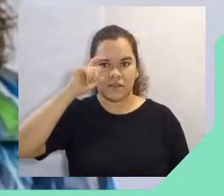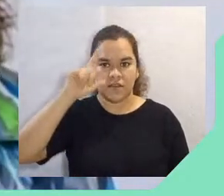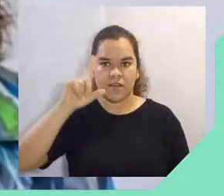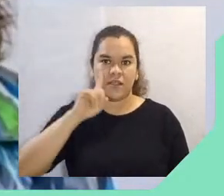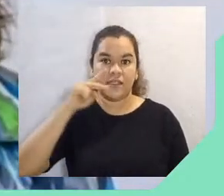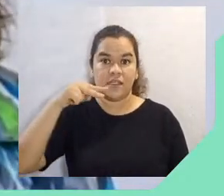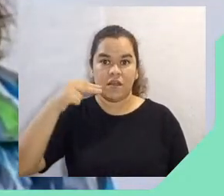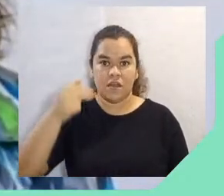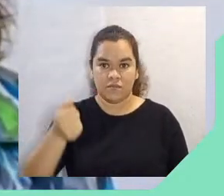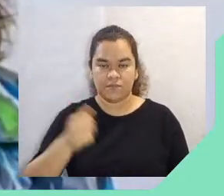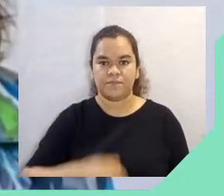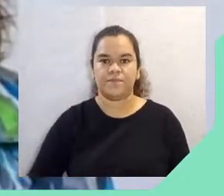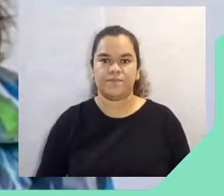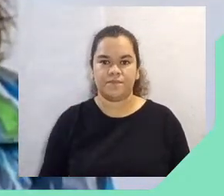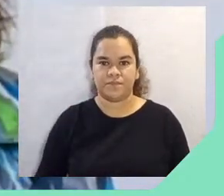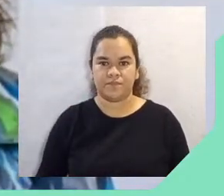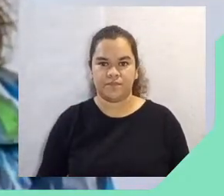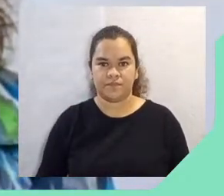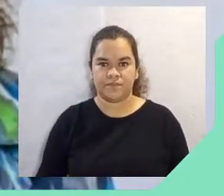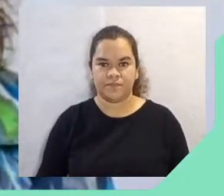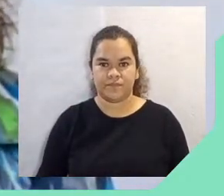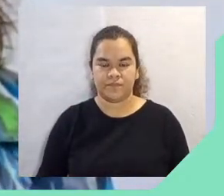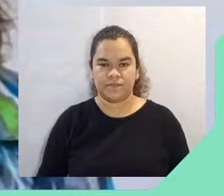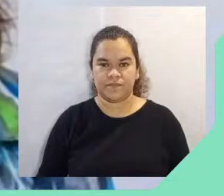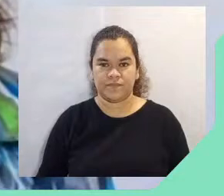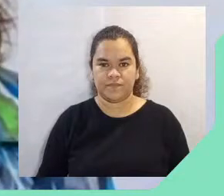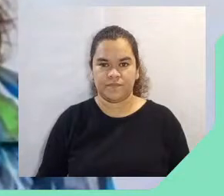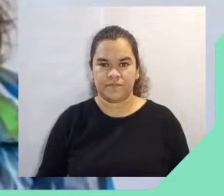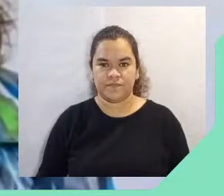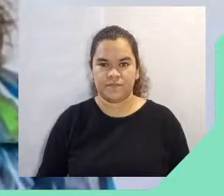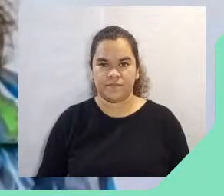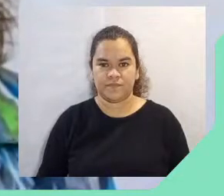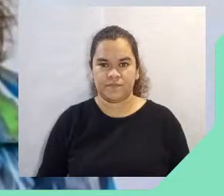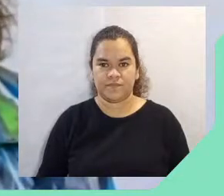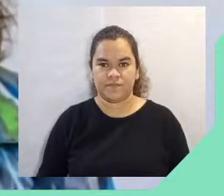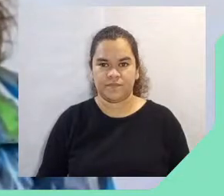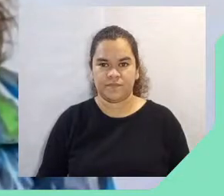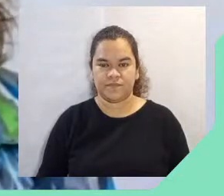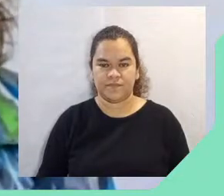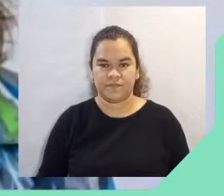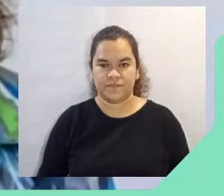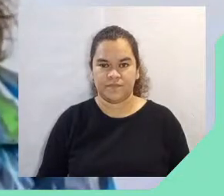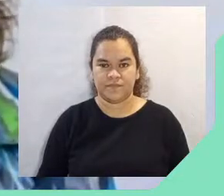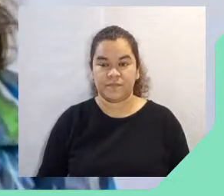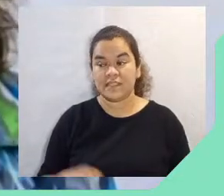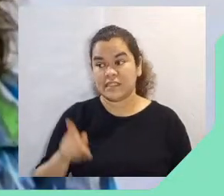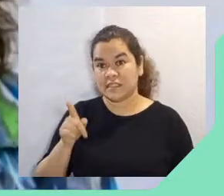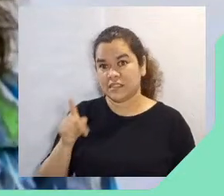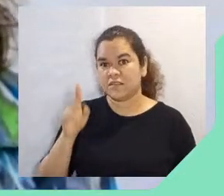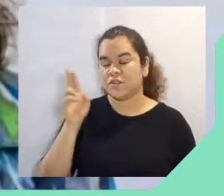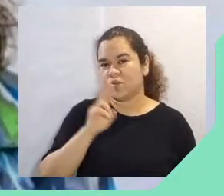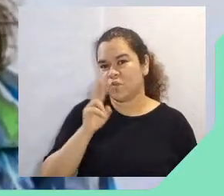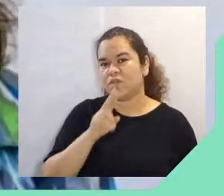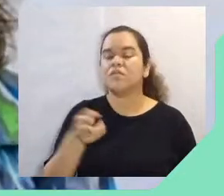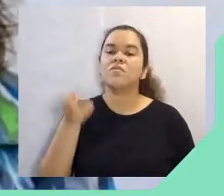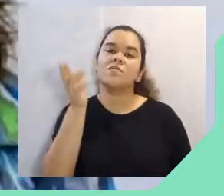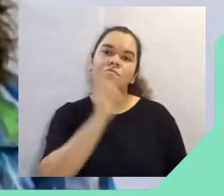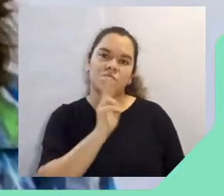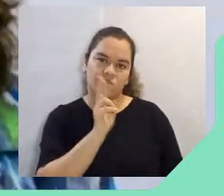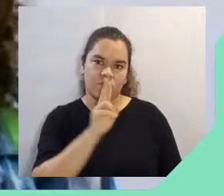y junto a Evangelina se encuentra ya Romina Joana Leiva, que